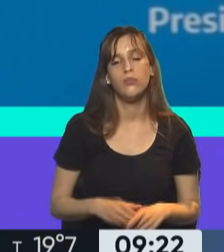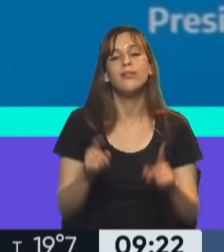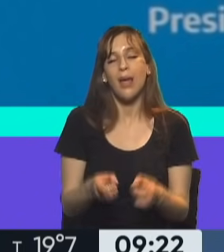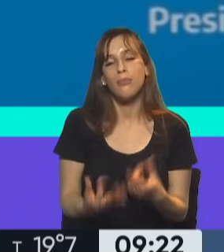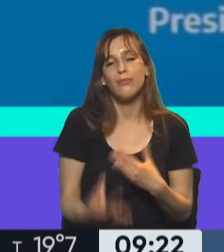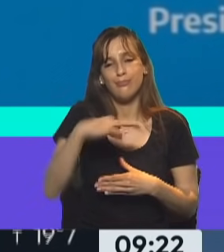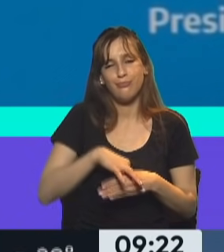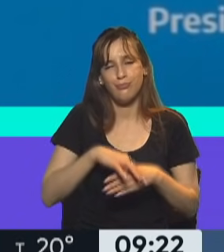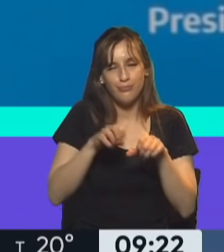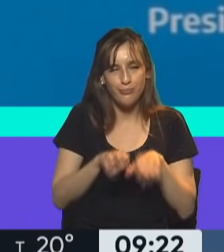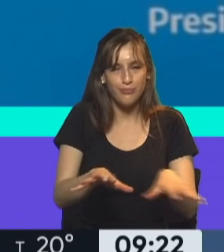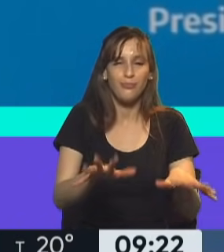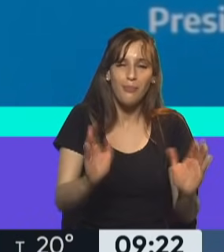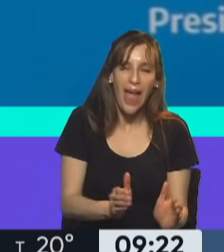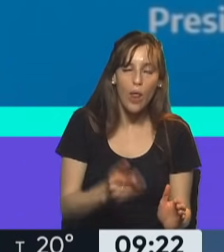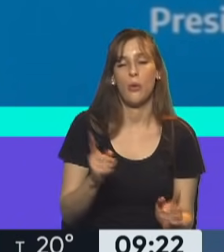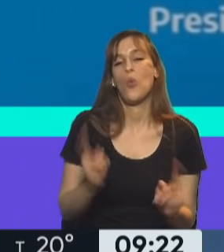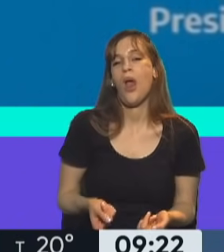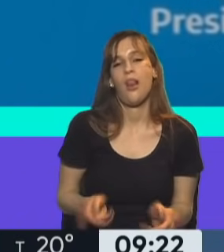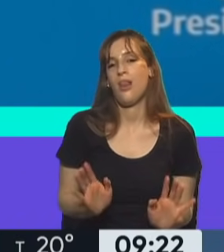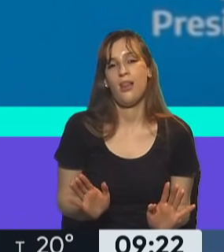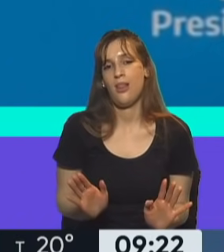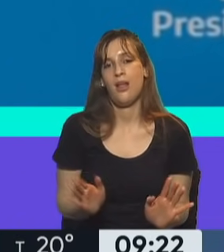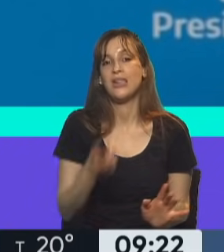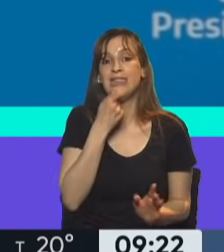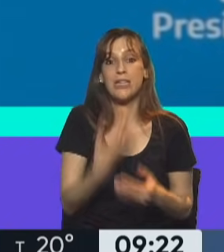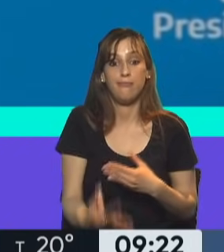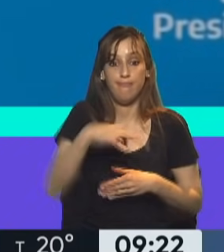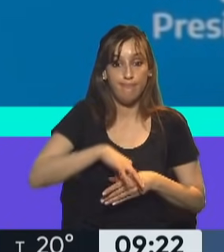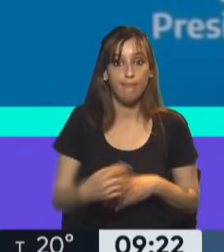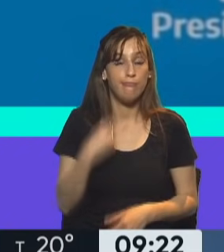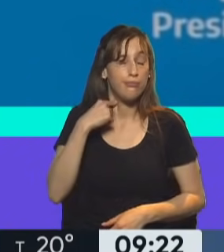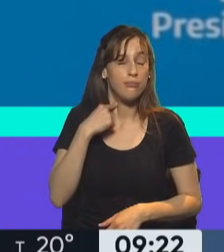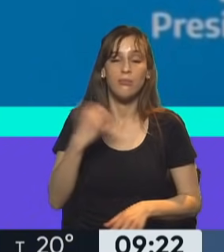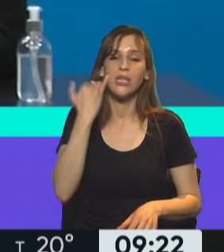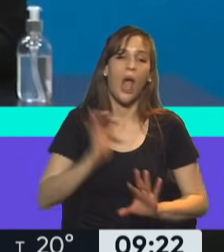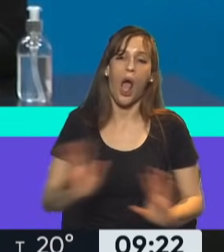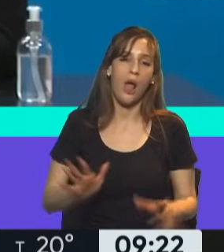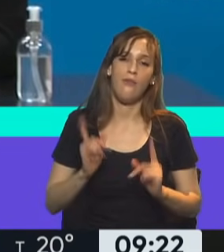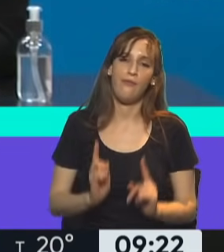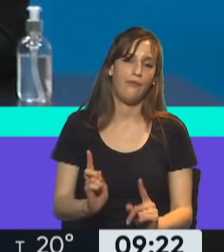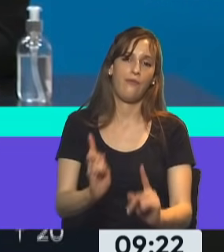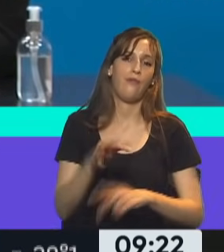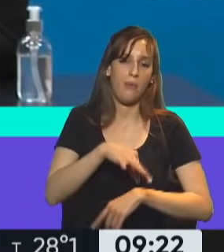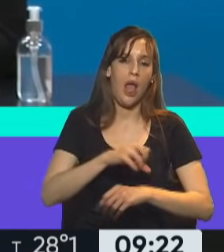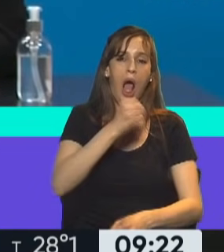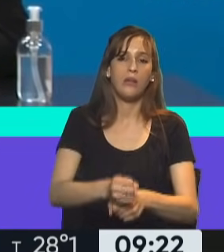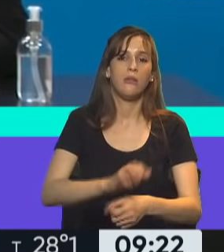pero no la interrumpe. Así que esa es la mirada, ese es el objetivo y, por supuesto, seguir avanzando con nuestra